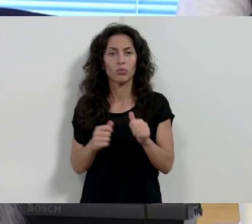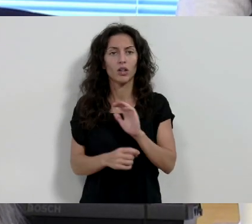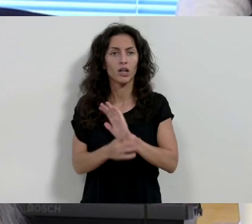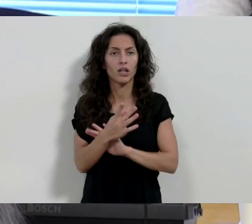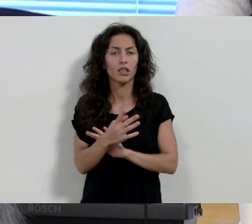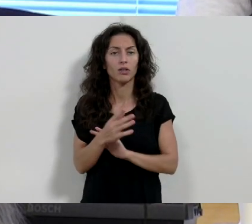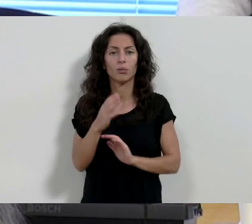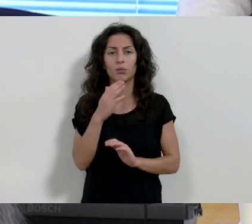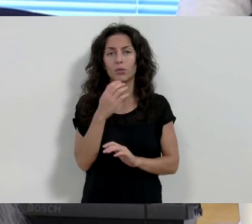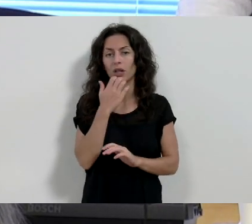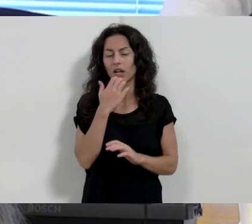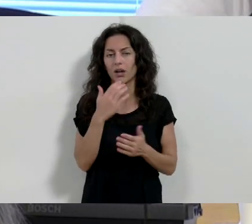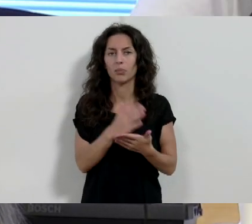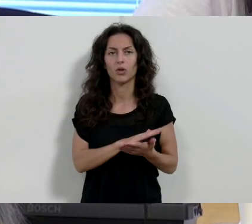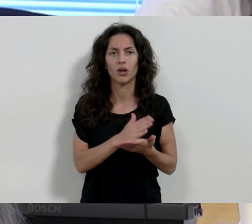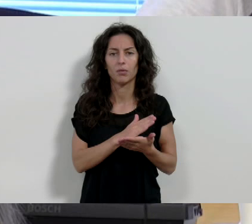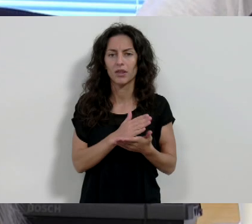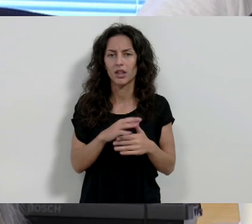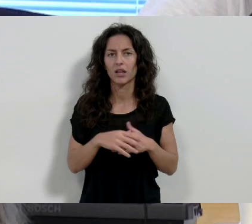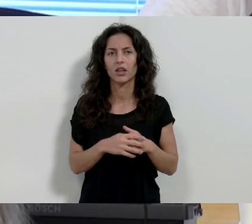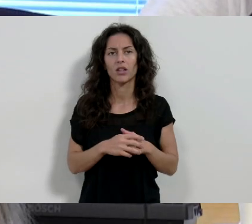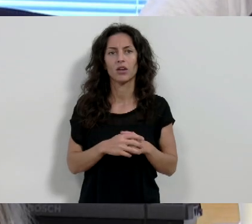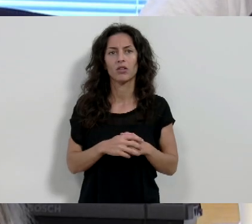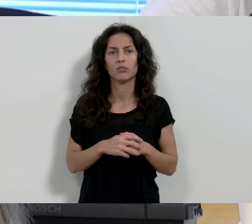cuestión de voluntad y seguro